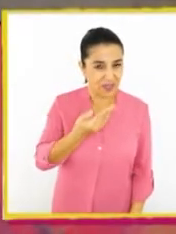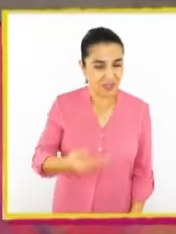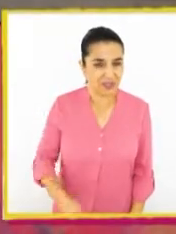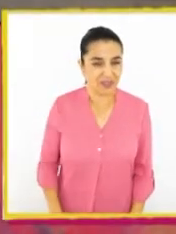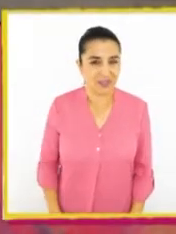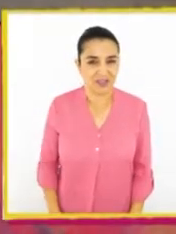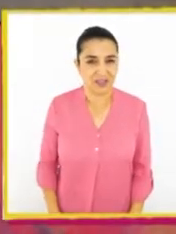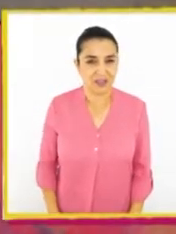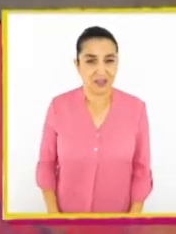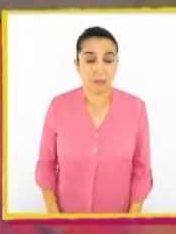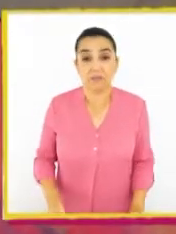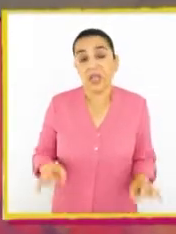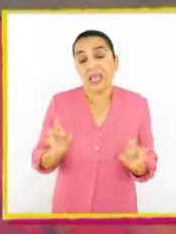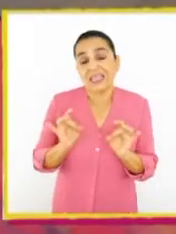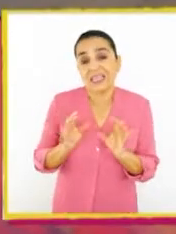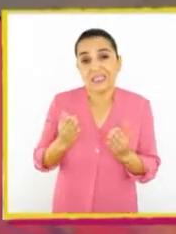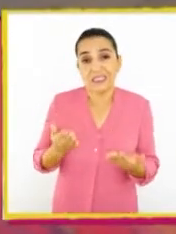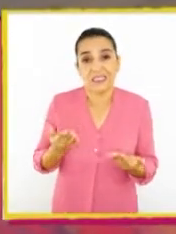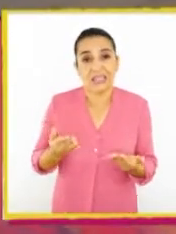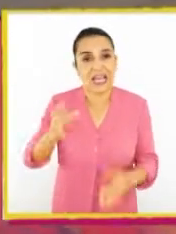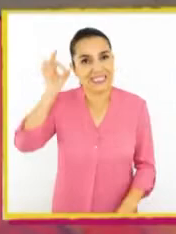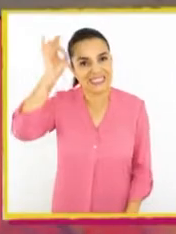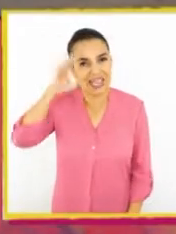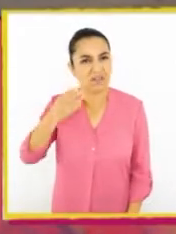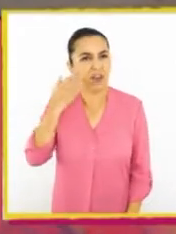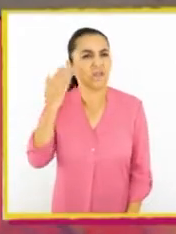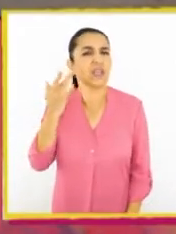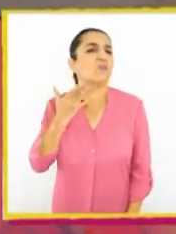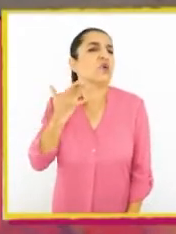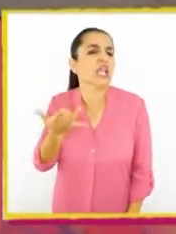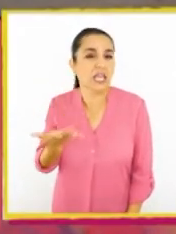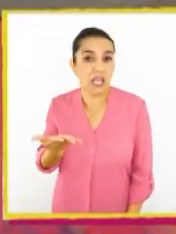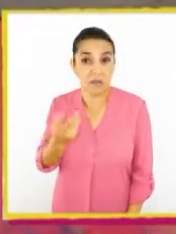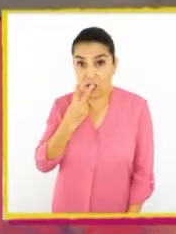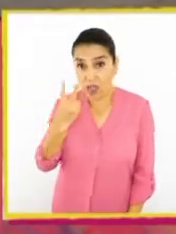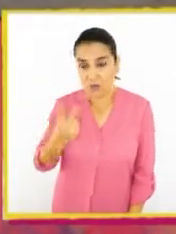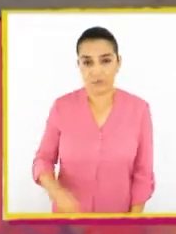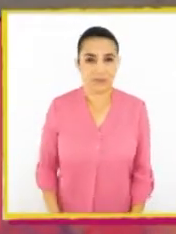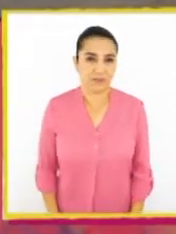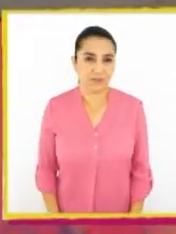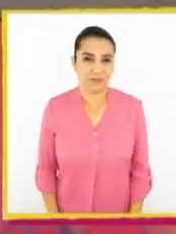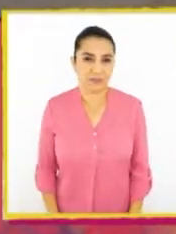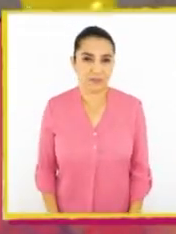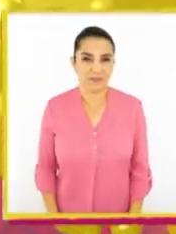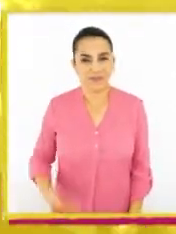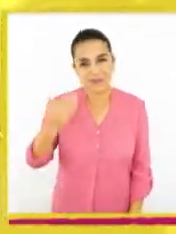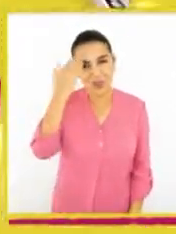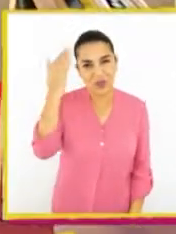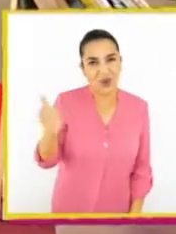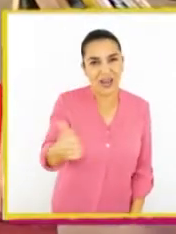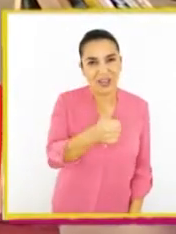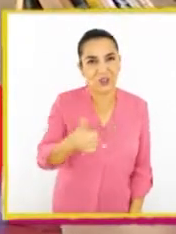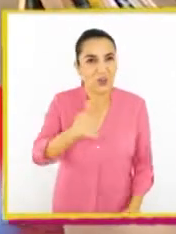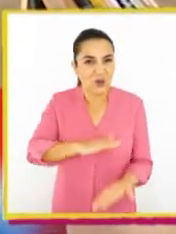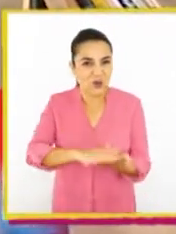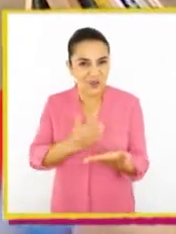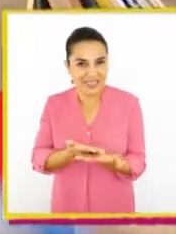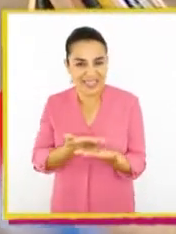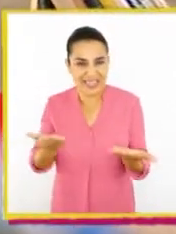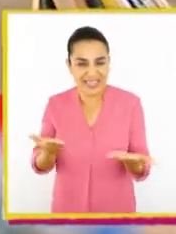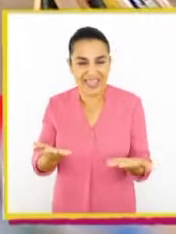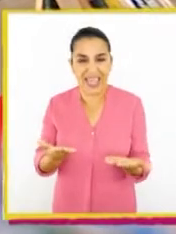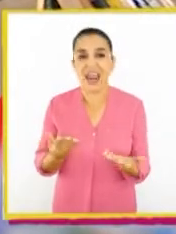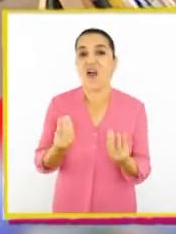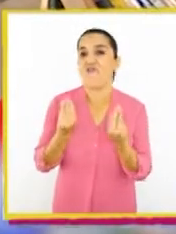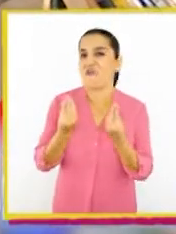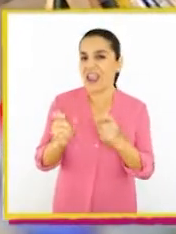preguntan? Y quizás, ¿sabrá la Vicky el por qué? ¡Veamos! ¡Hola a todos! ¿Cómo